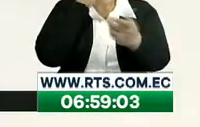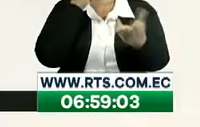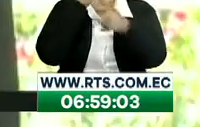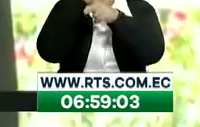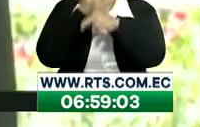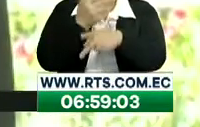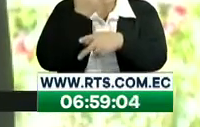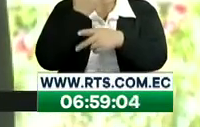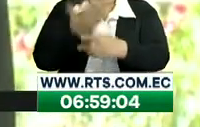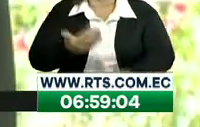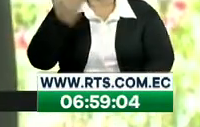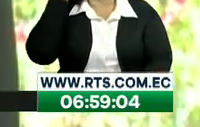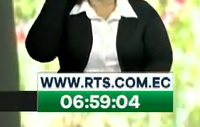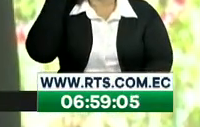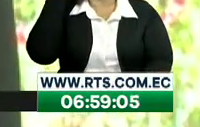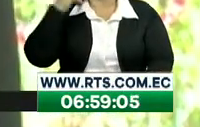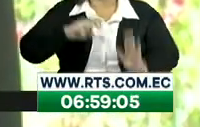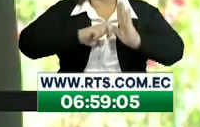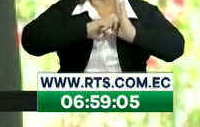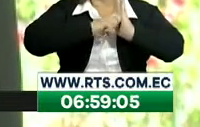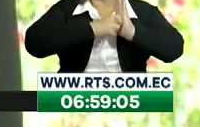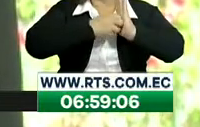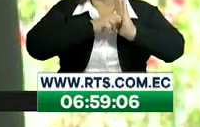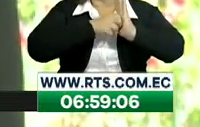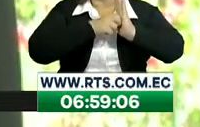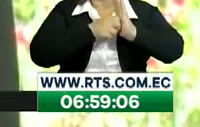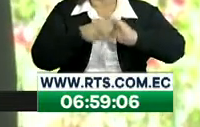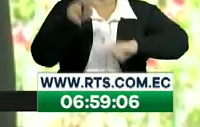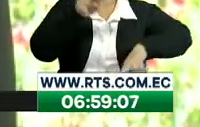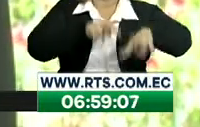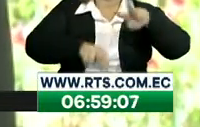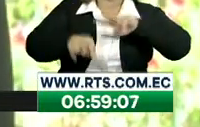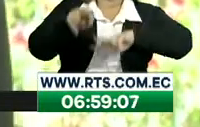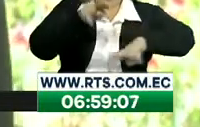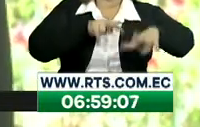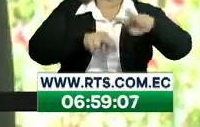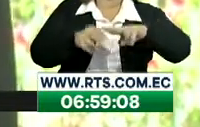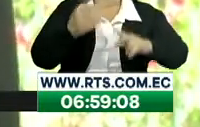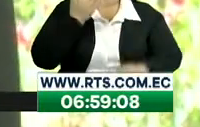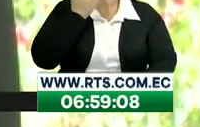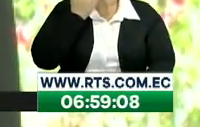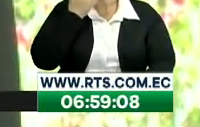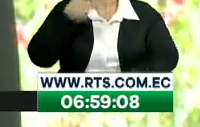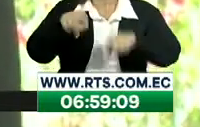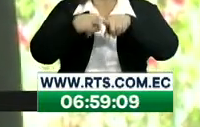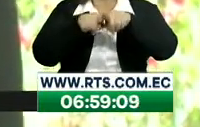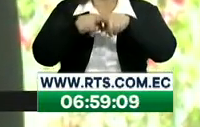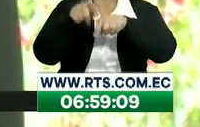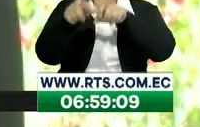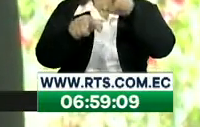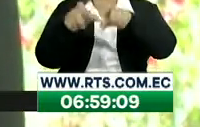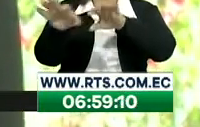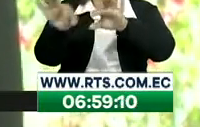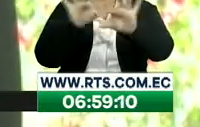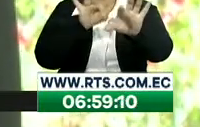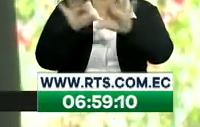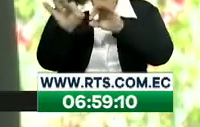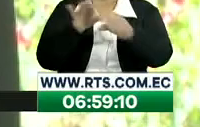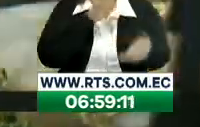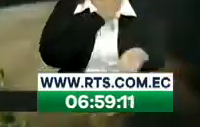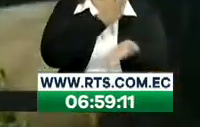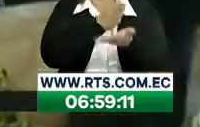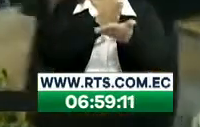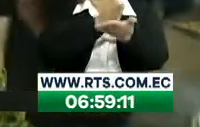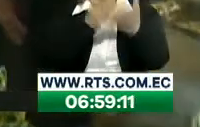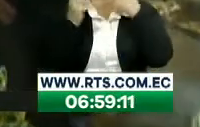concursos. Estamos conscientes de la necesidad urgente de resolver de la mejor manera un proceso de asignación de frecuencias.